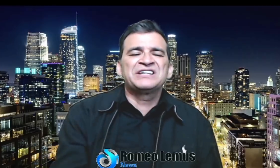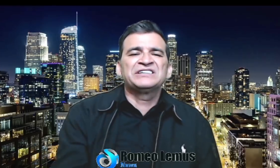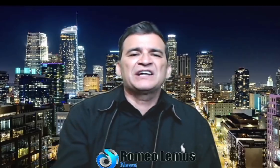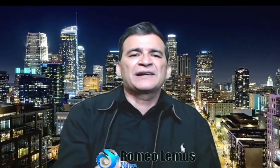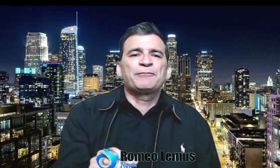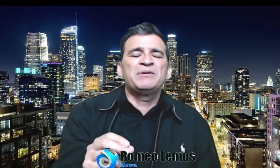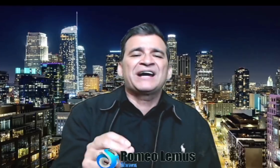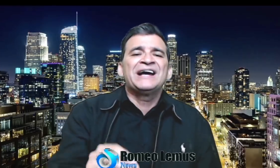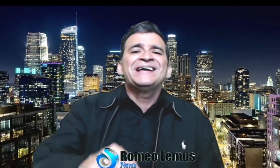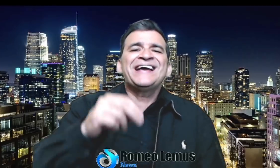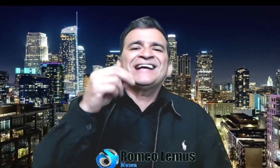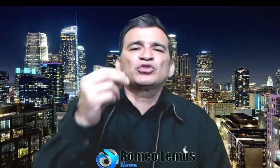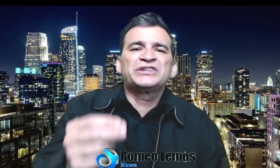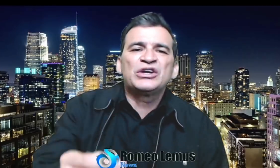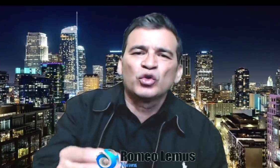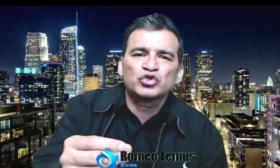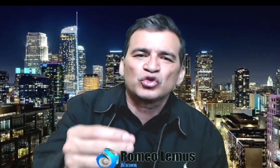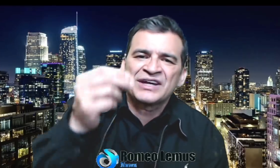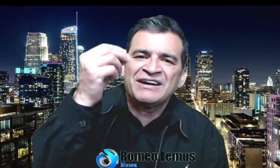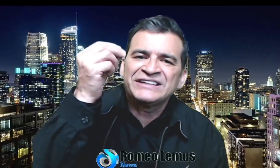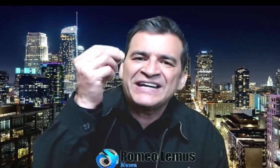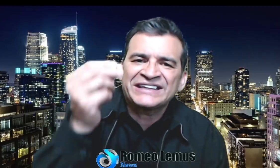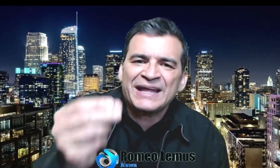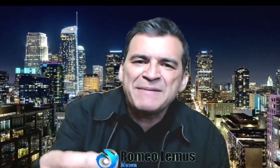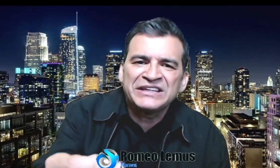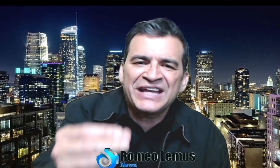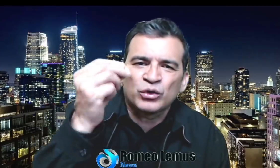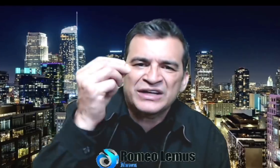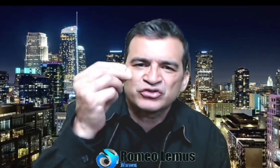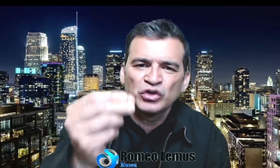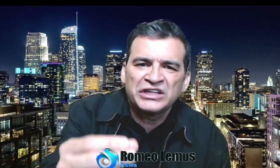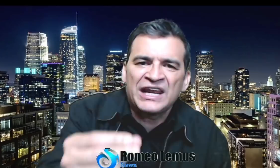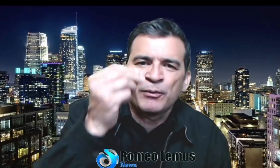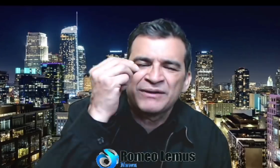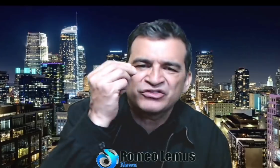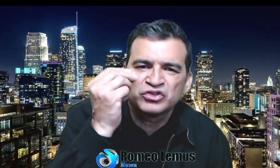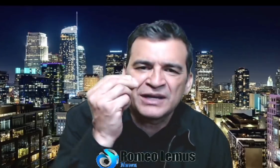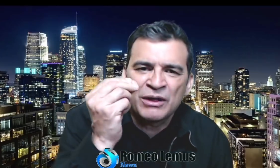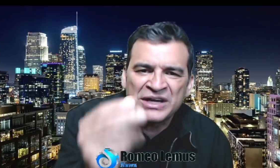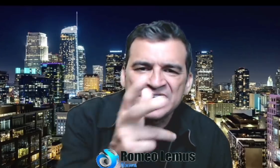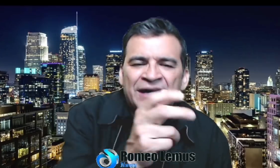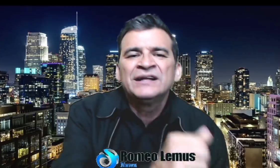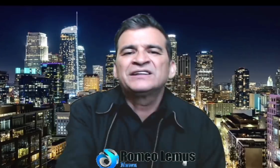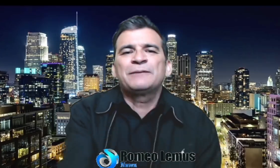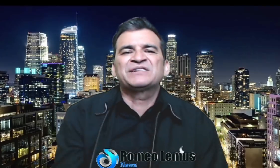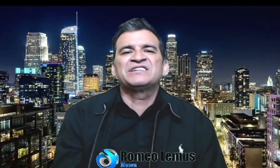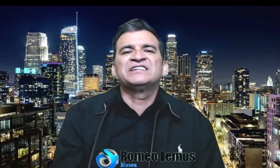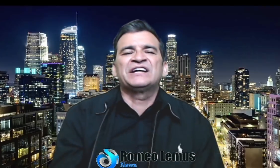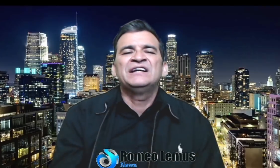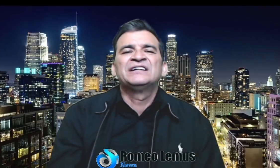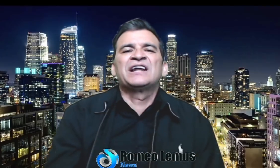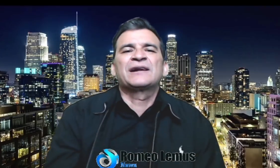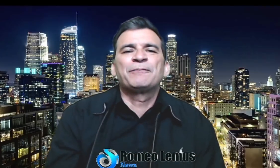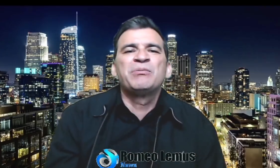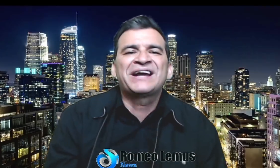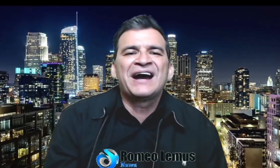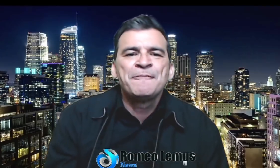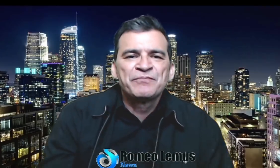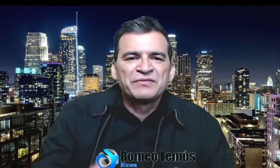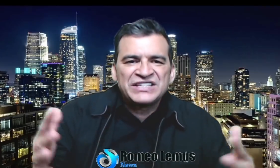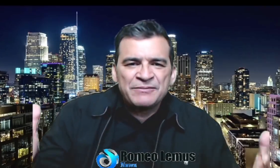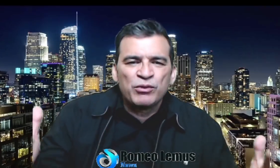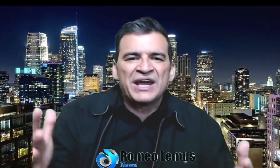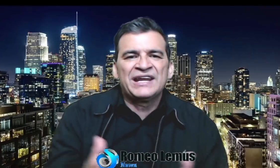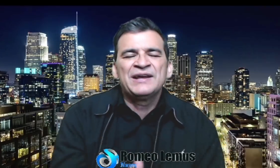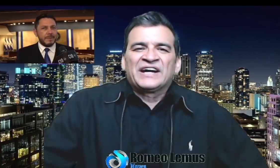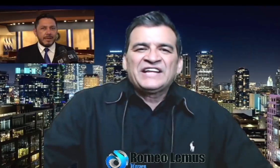del presidente de la república estos discursos que van directamente al corazón de la población salvadoreña del presidente de la republica